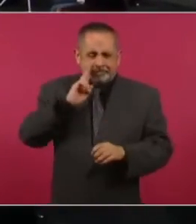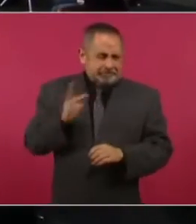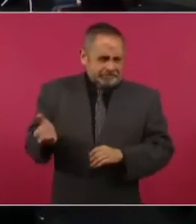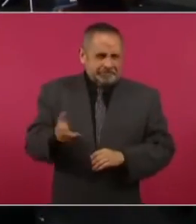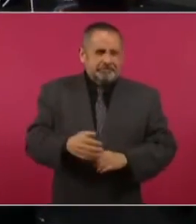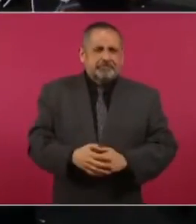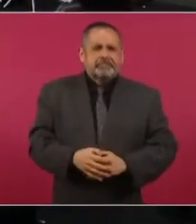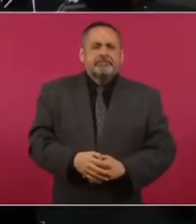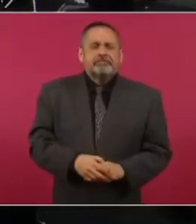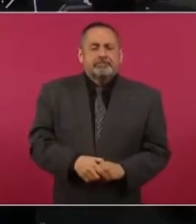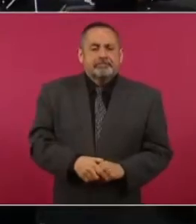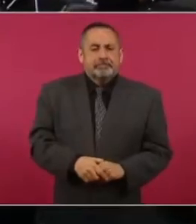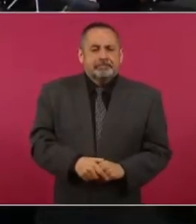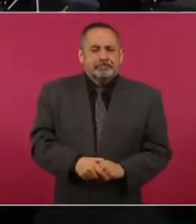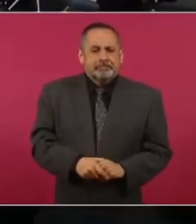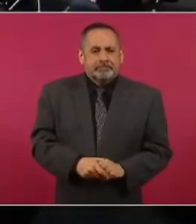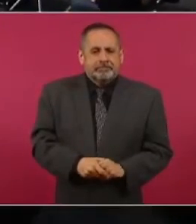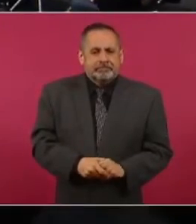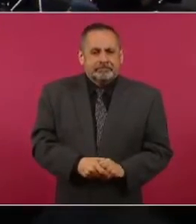Porque, a ver,